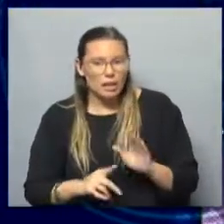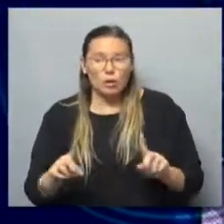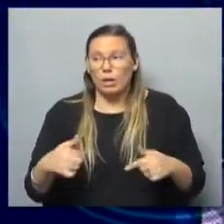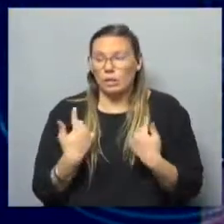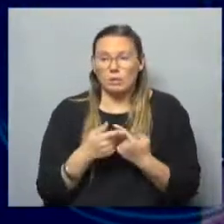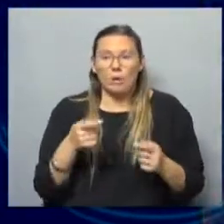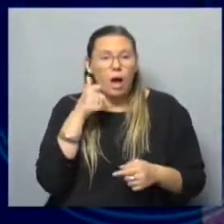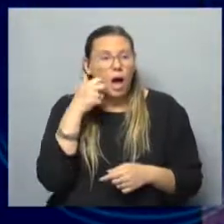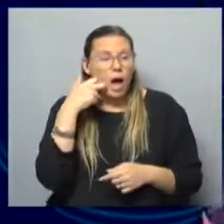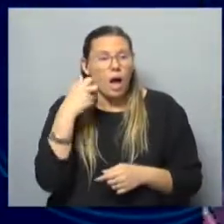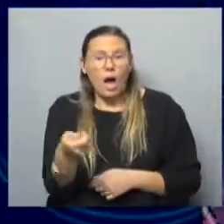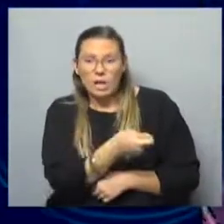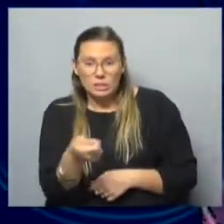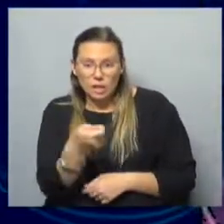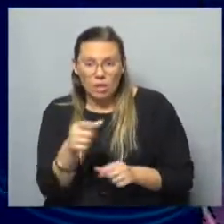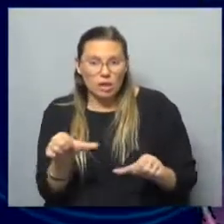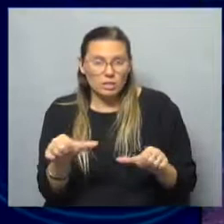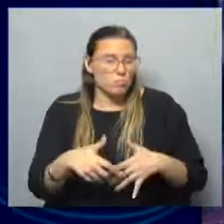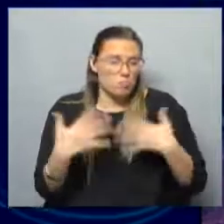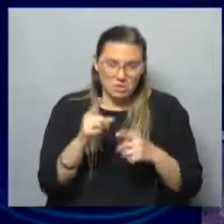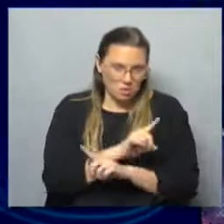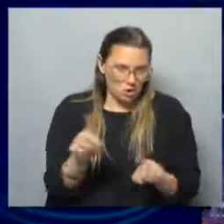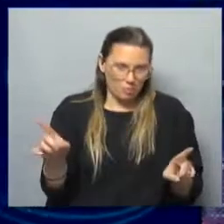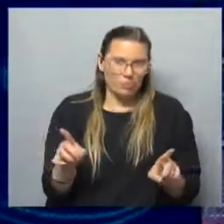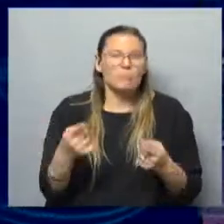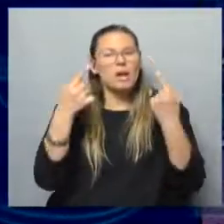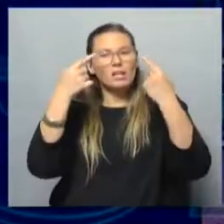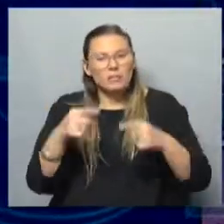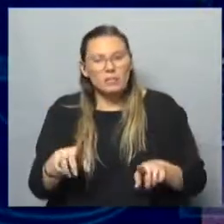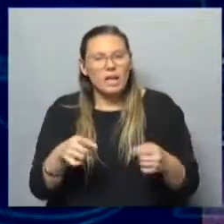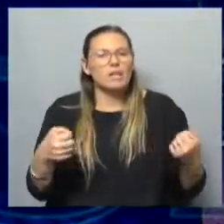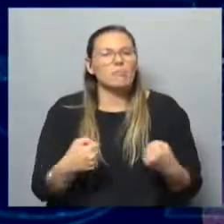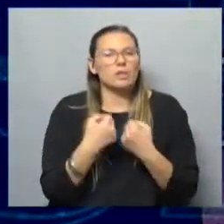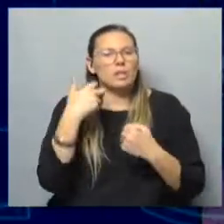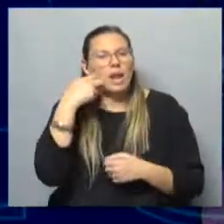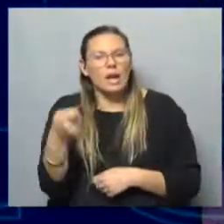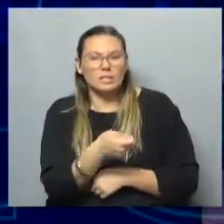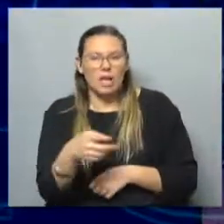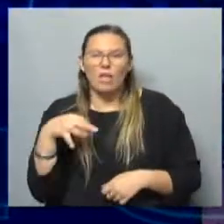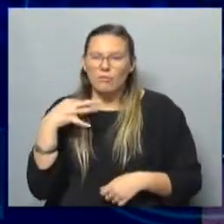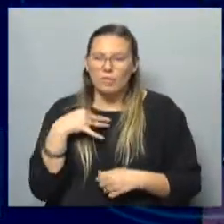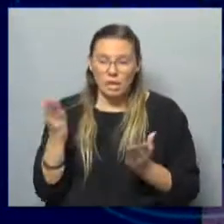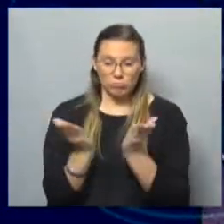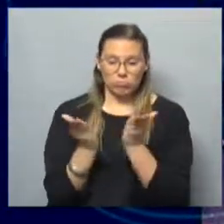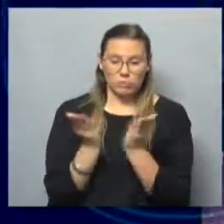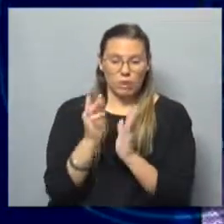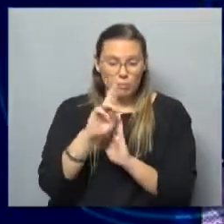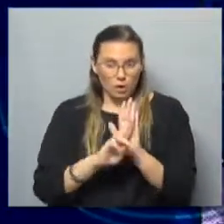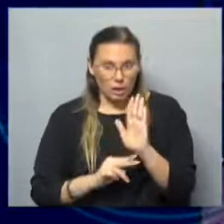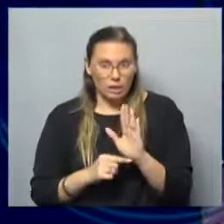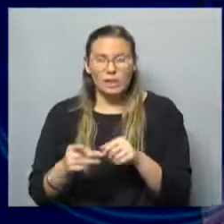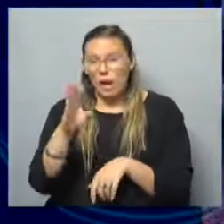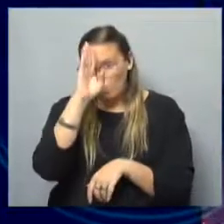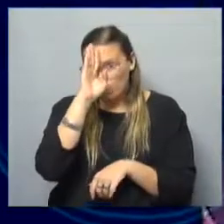en un asado, ahí hacemos cualquier cosa. Bueno, pero no es eso. Para diferenciar la improvisación del asado y de la vida, nosotros estudiamos estas reglas y nos formamos, los dos